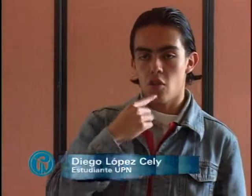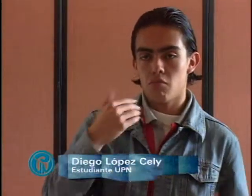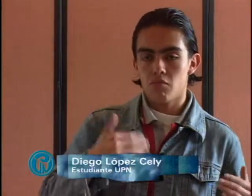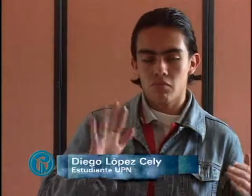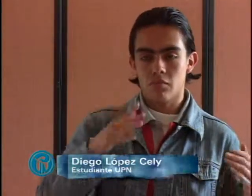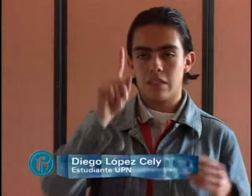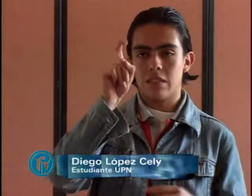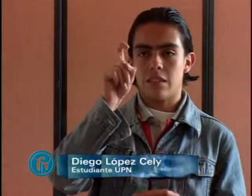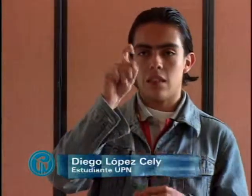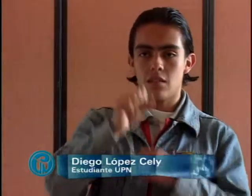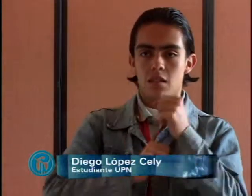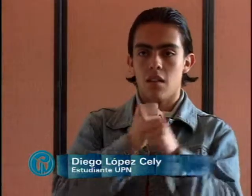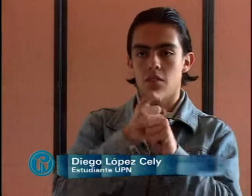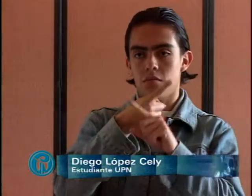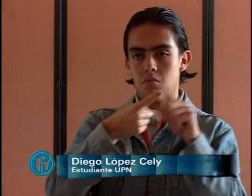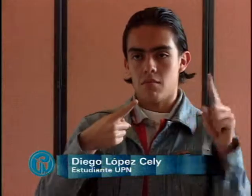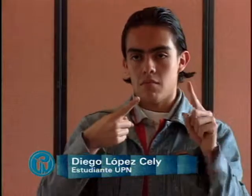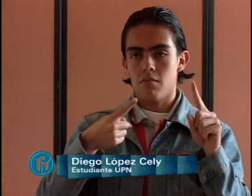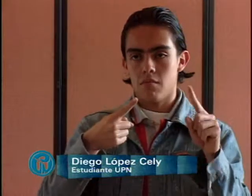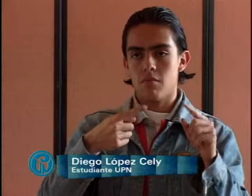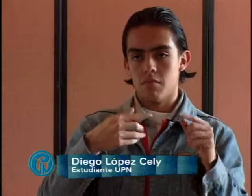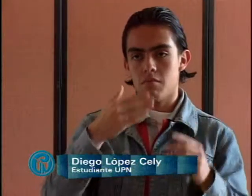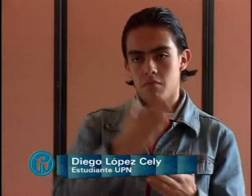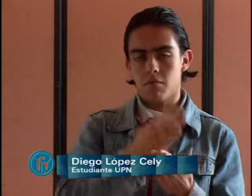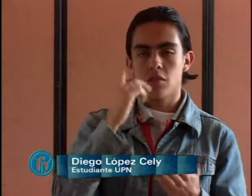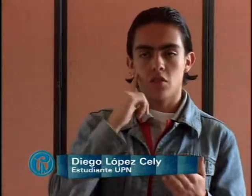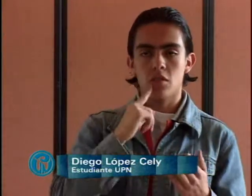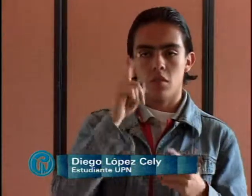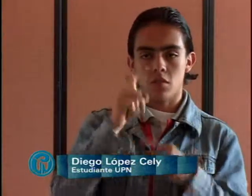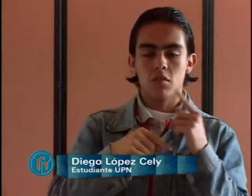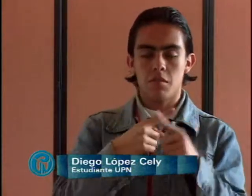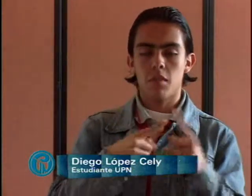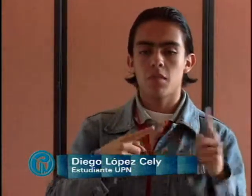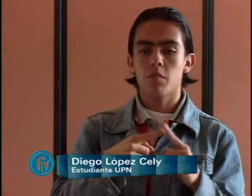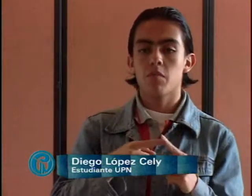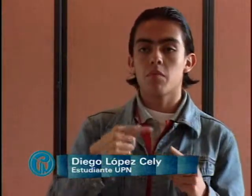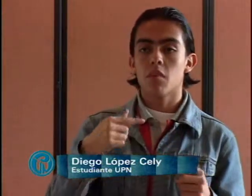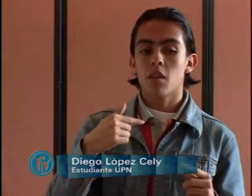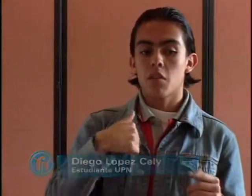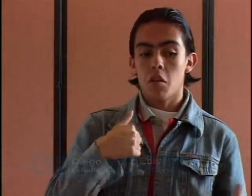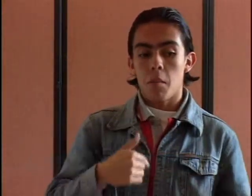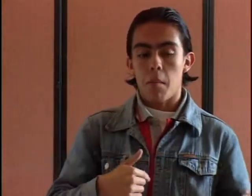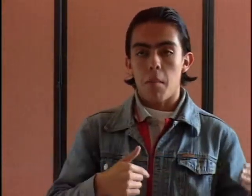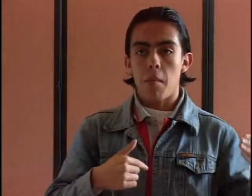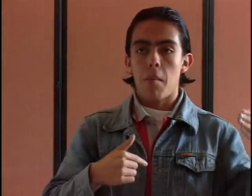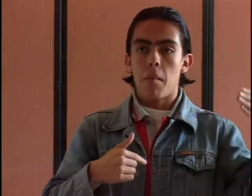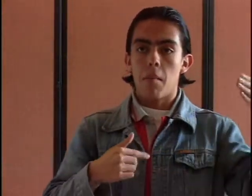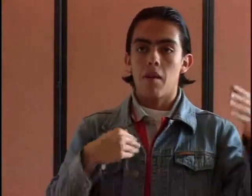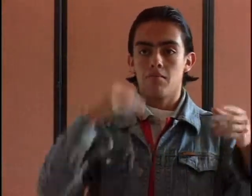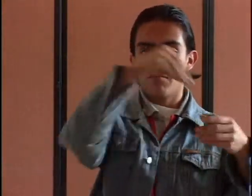Yo soy sorda desde los seis años y medio. Ahí empecé a tener dificultades en la audición.